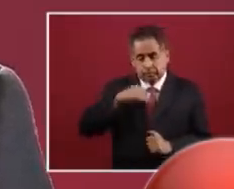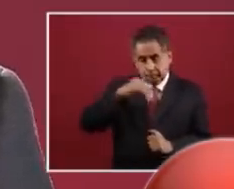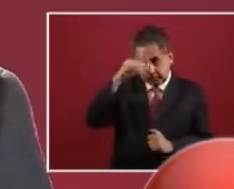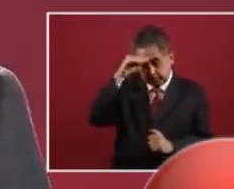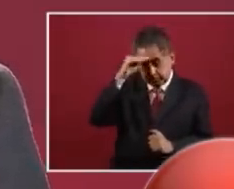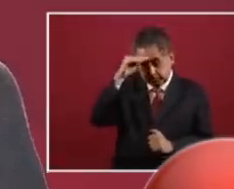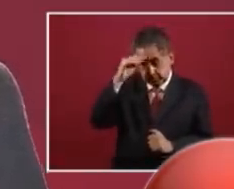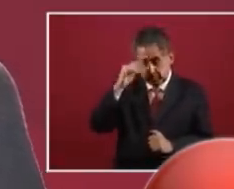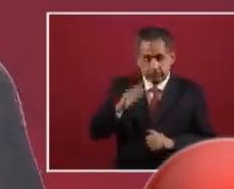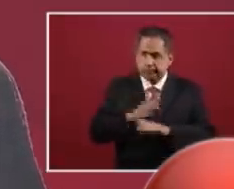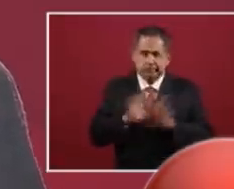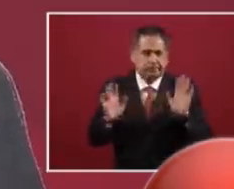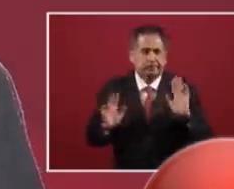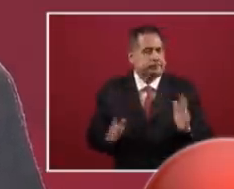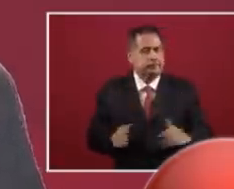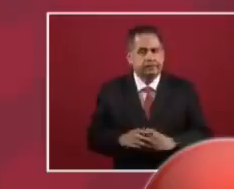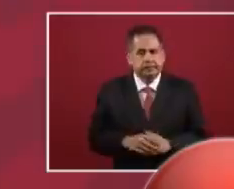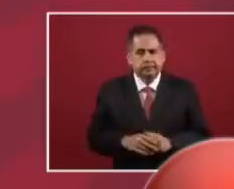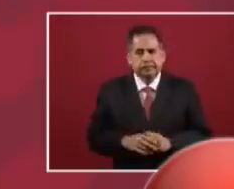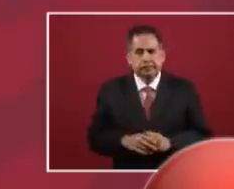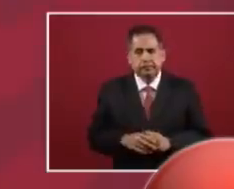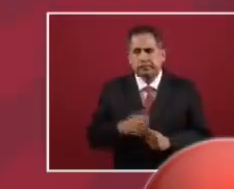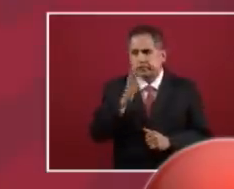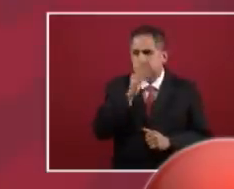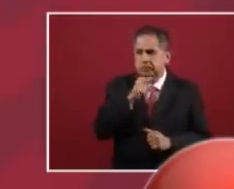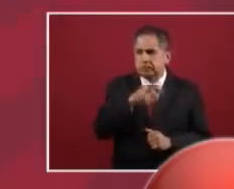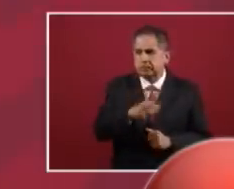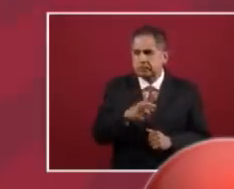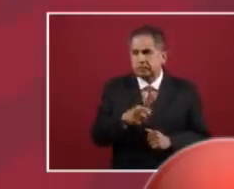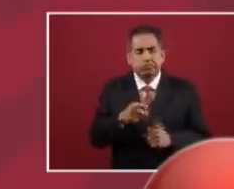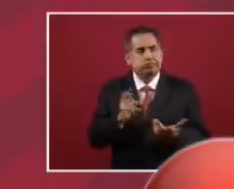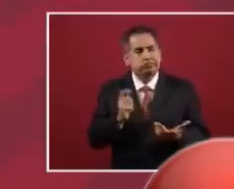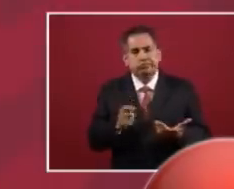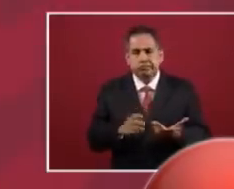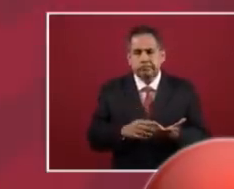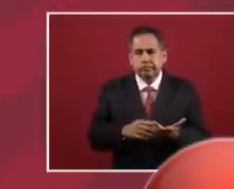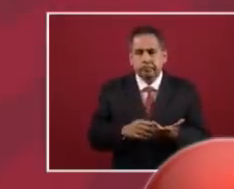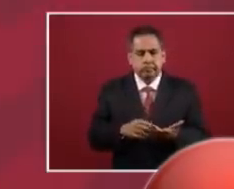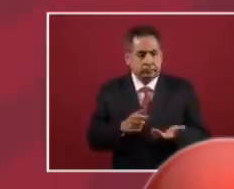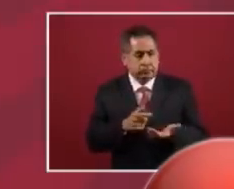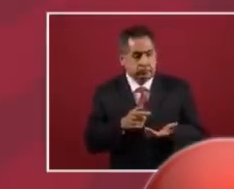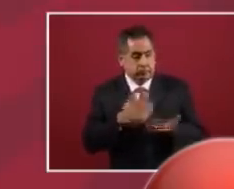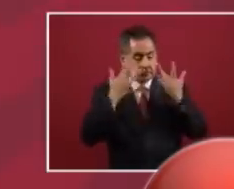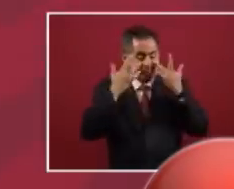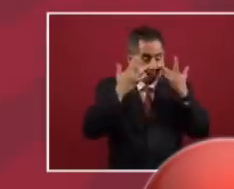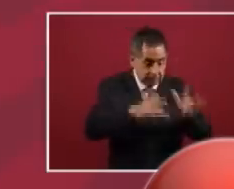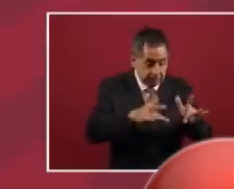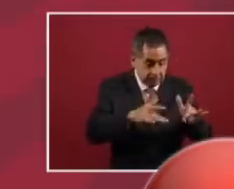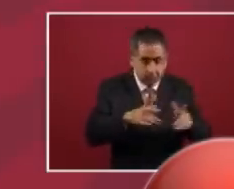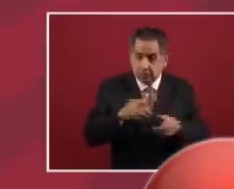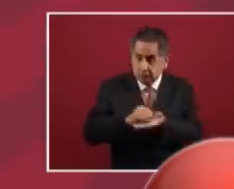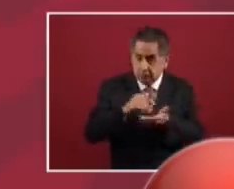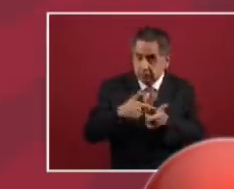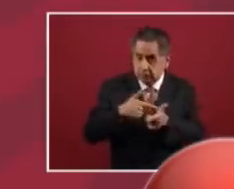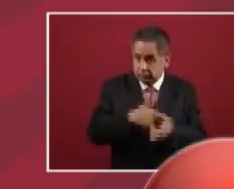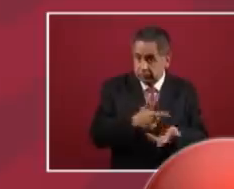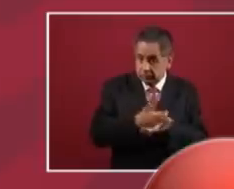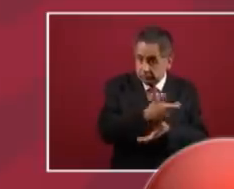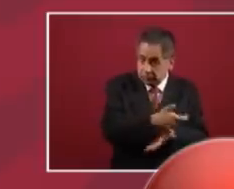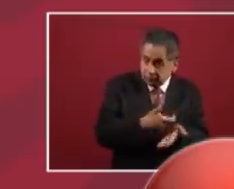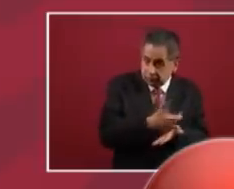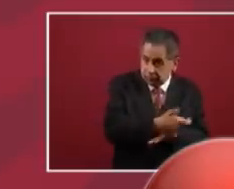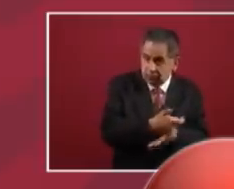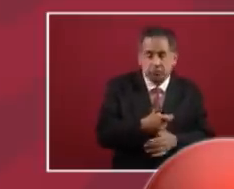pienso que ya no se puede estar recibiendo un sueldo y